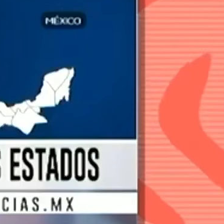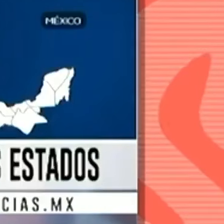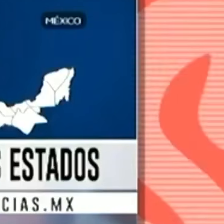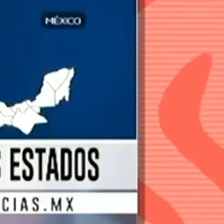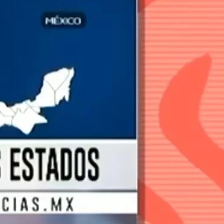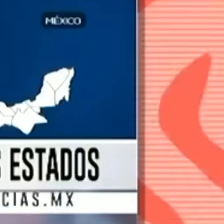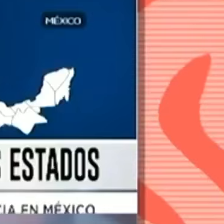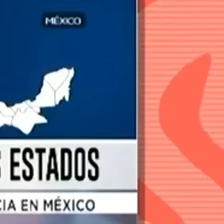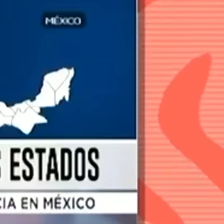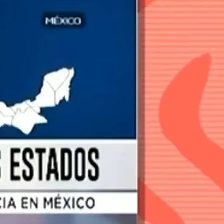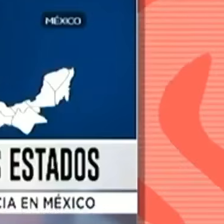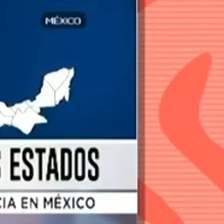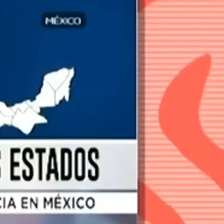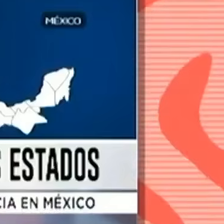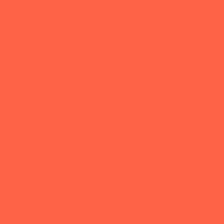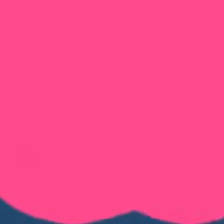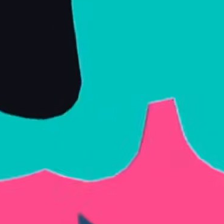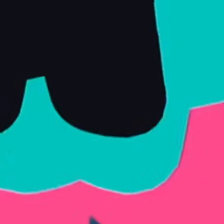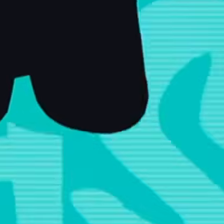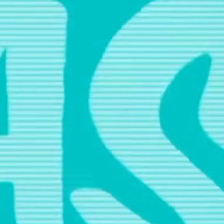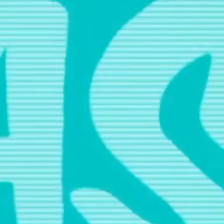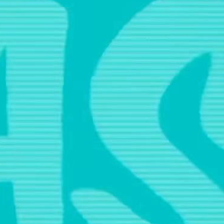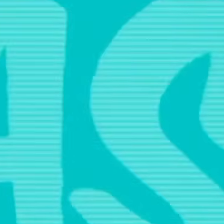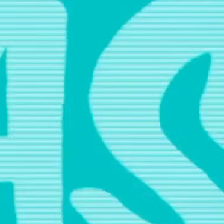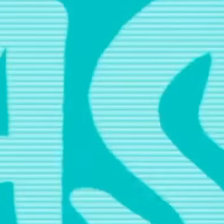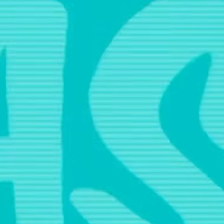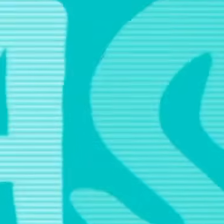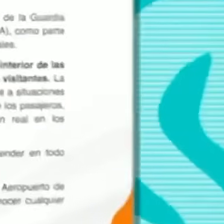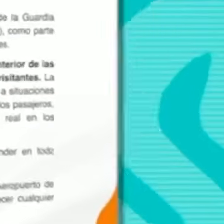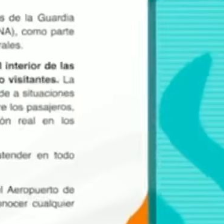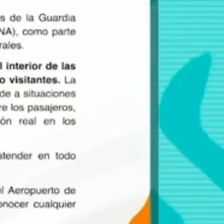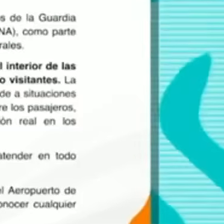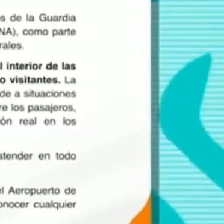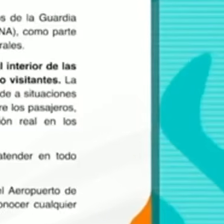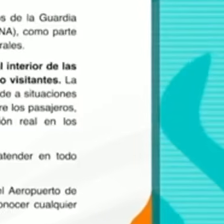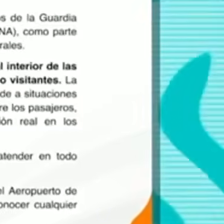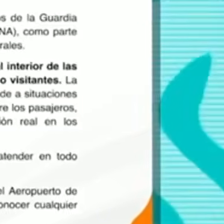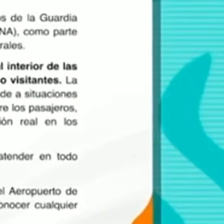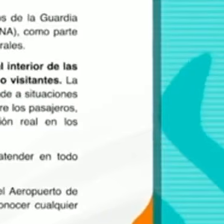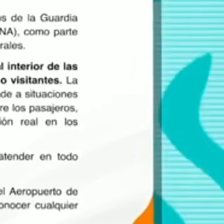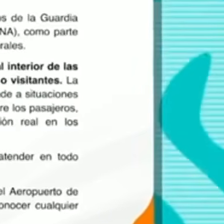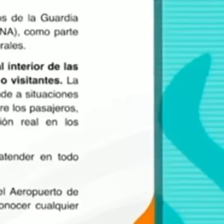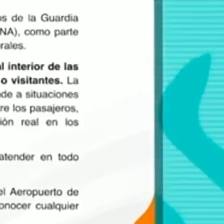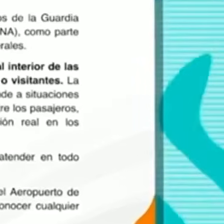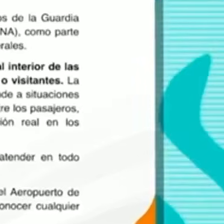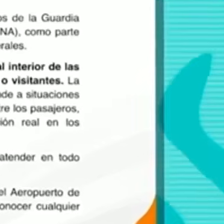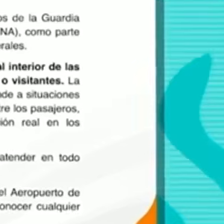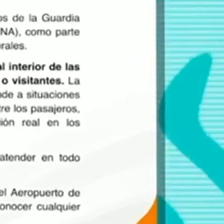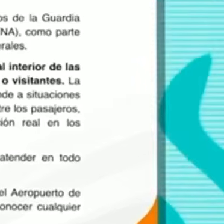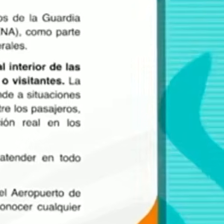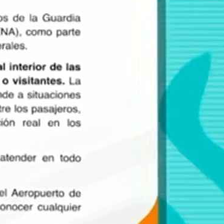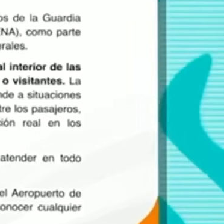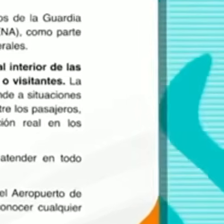despavorida porque hay presencia también de grupos criminales. ¡Mentira! El Gabinete de Seguridad y el Grupo Aeroportuario del Pacífico informaron